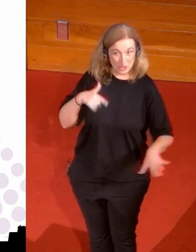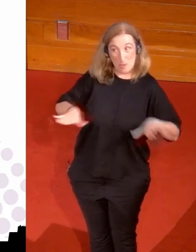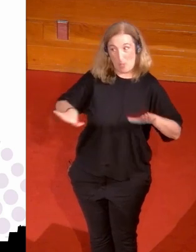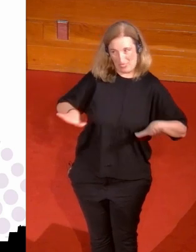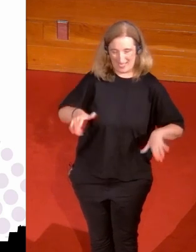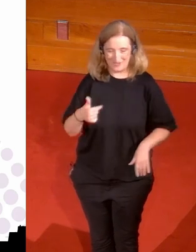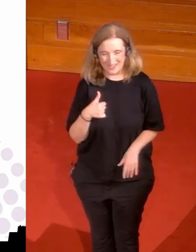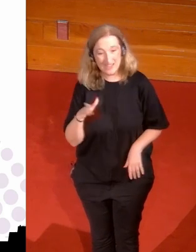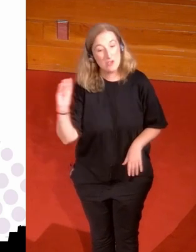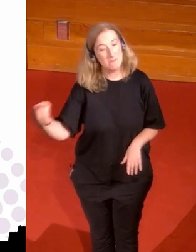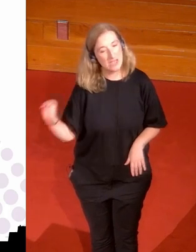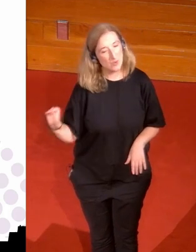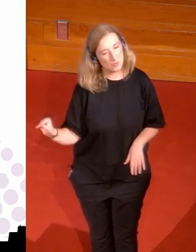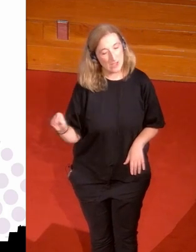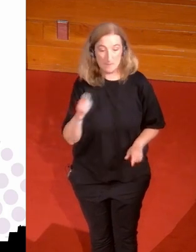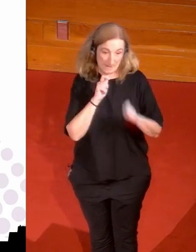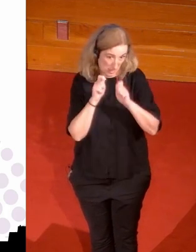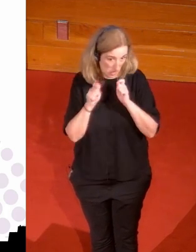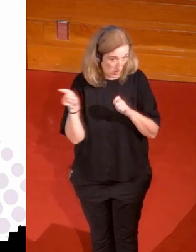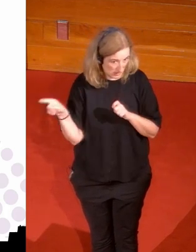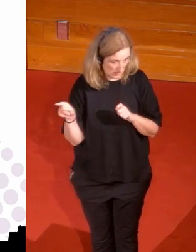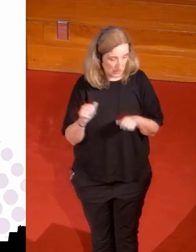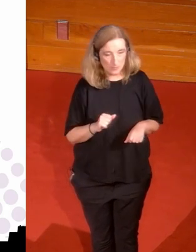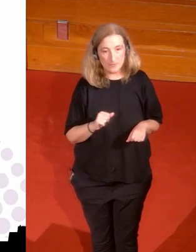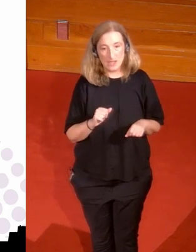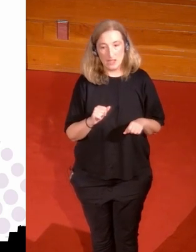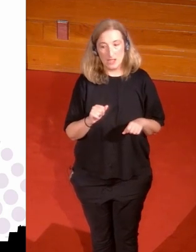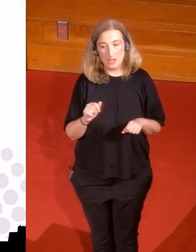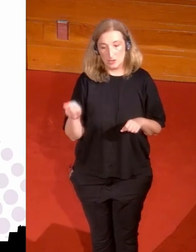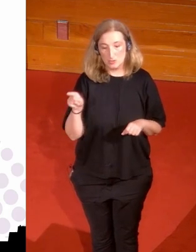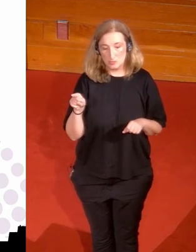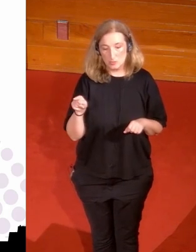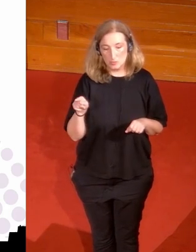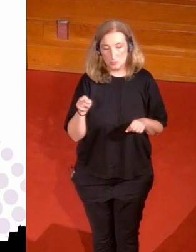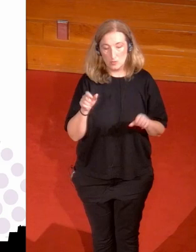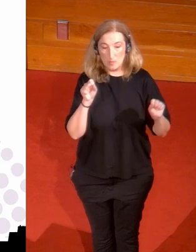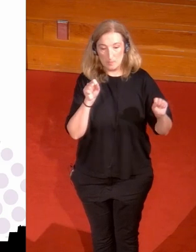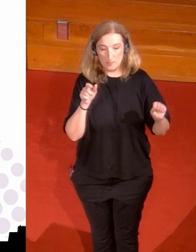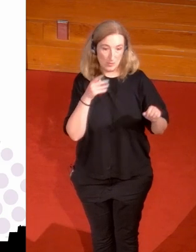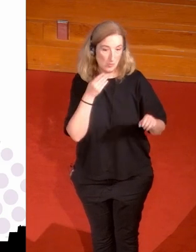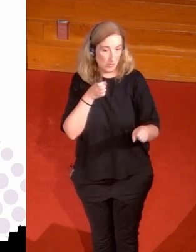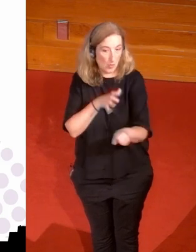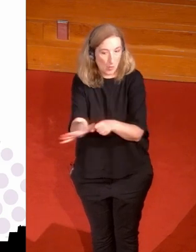moderadora sí te quiero preguntar a ti como periodista que bueno cubres las coberturas